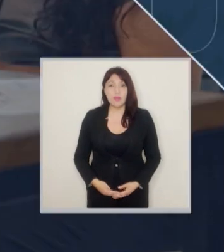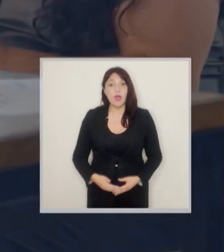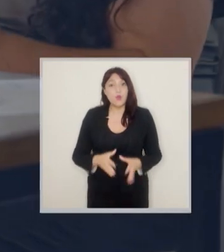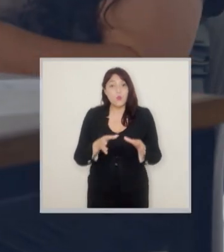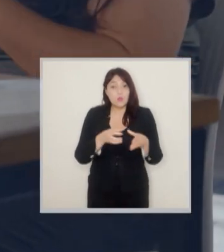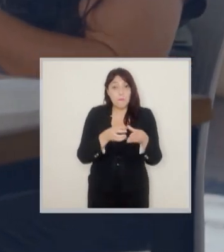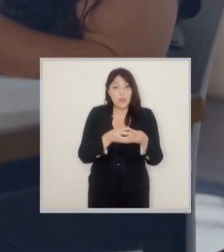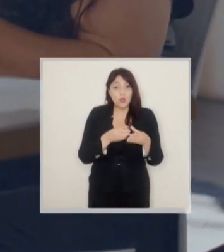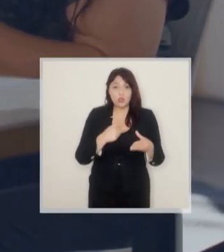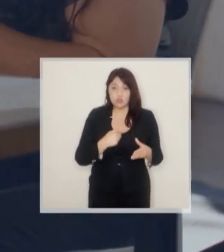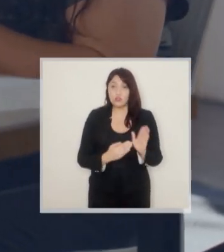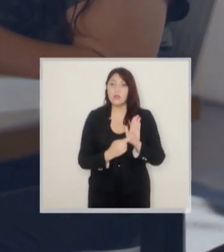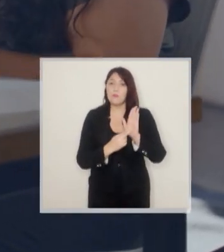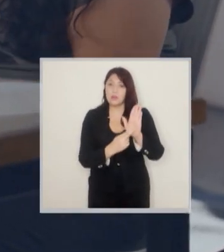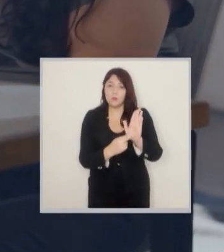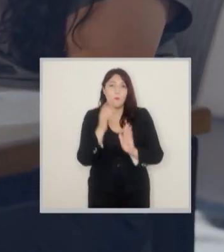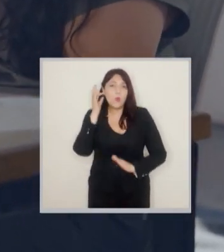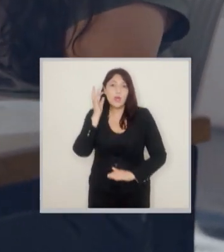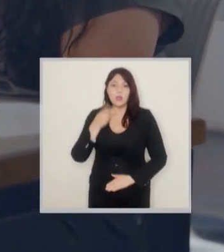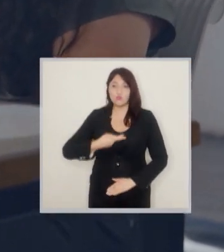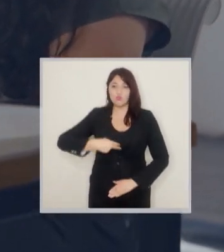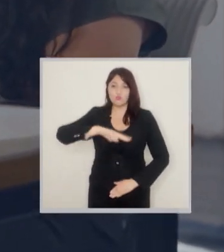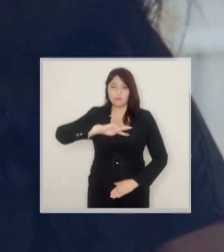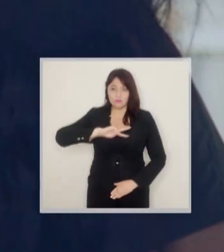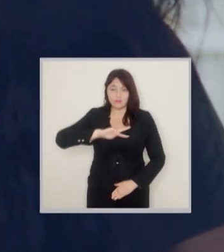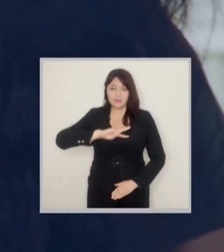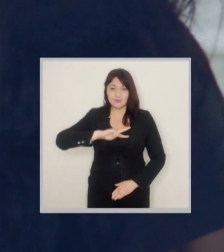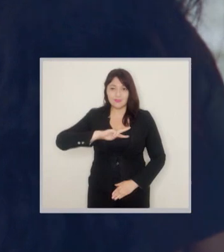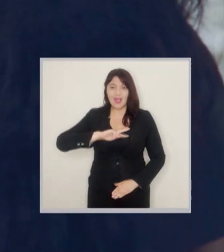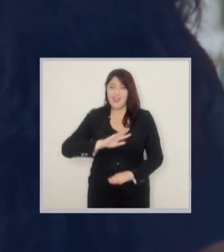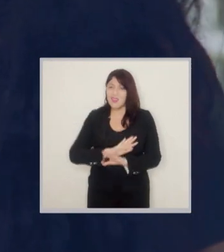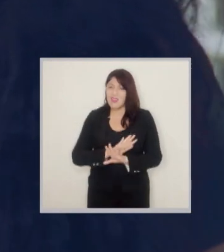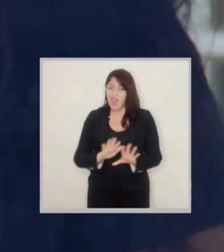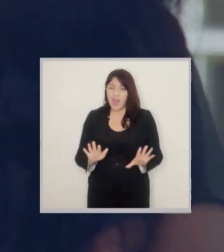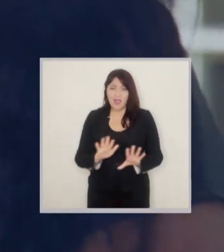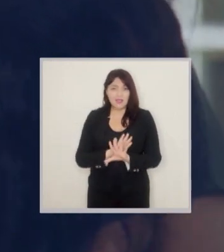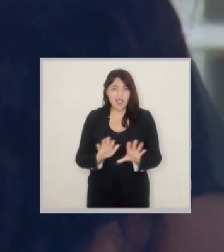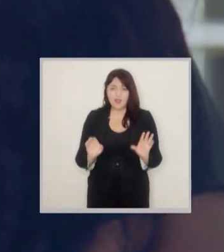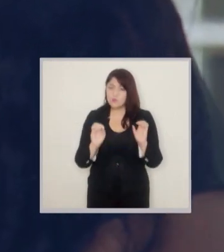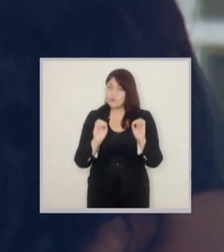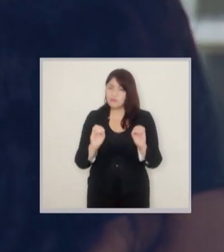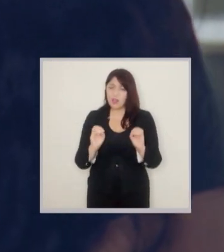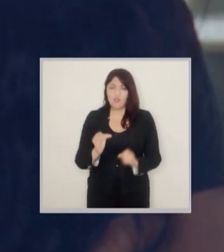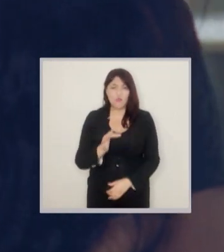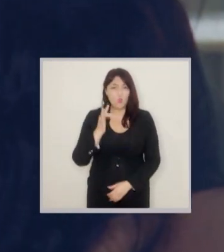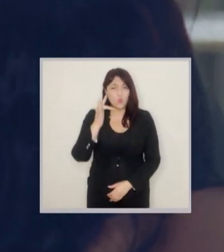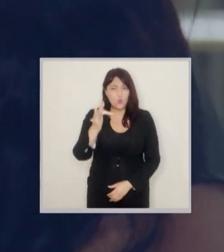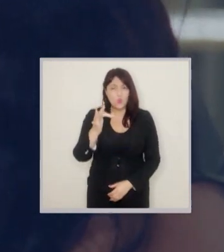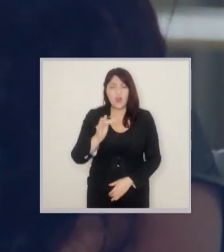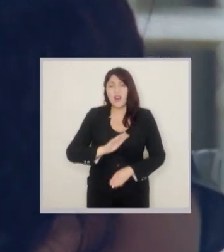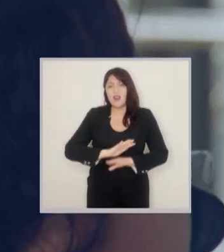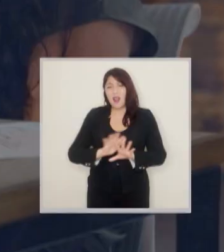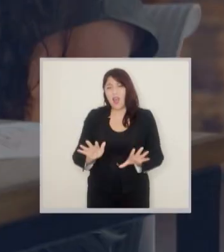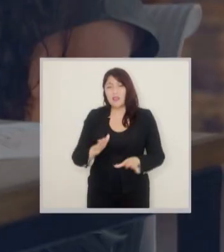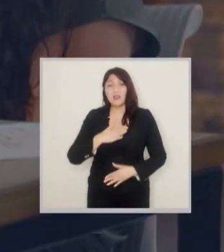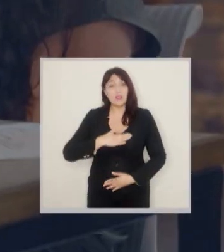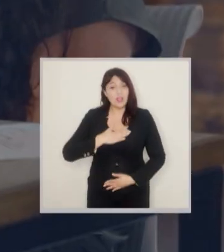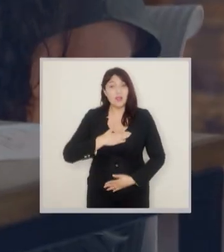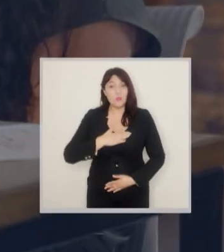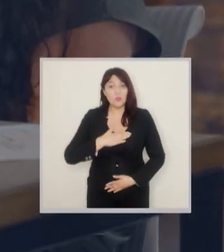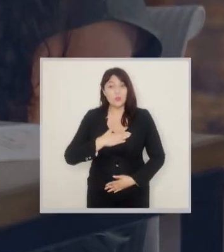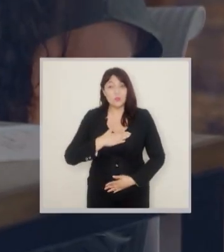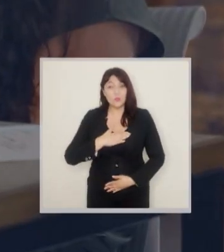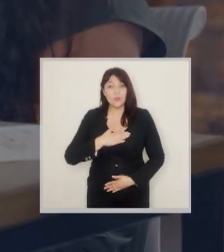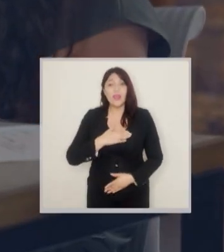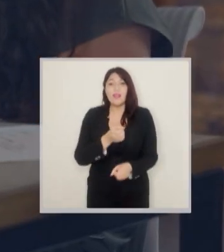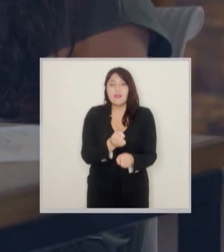Hay un segmento que yo represento, que son las mujeres transgénero, que no tienen nada. No tienen ningún futuro. ¿Y qué